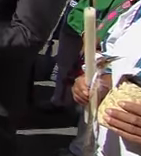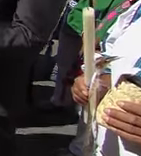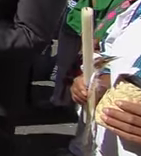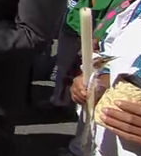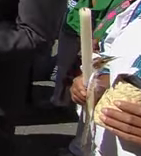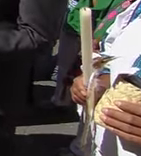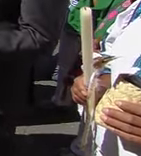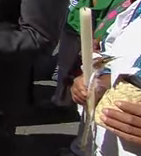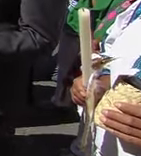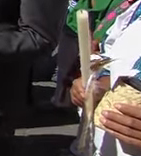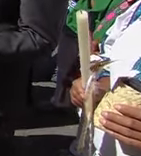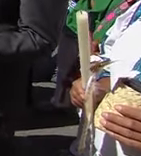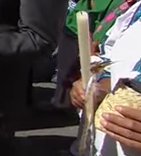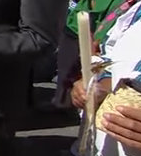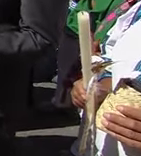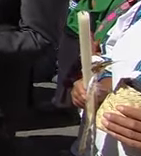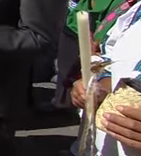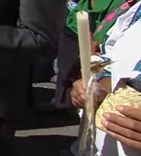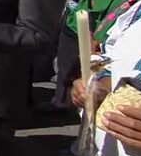sus necesidades